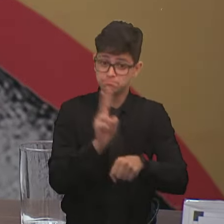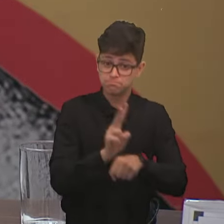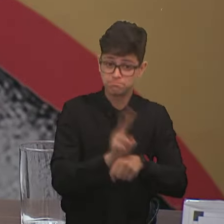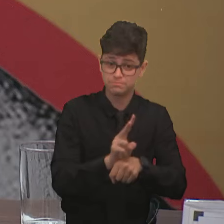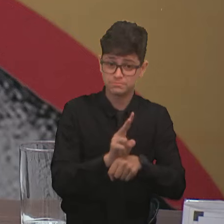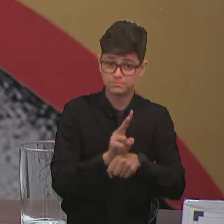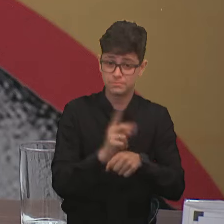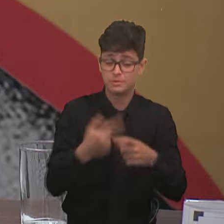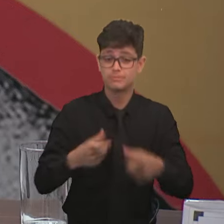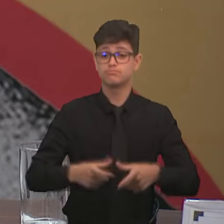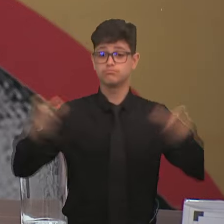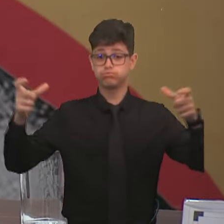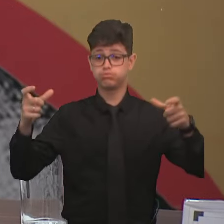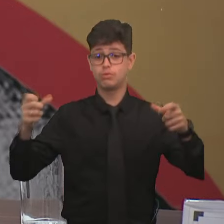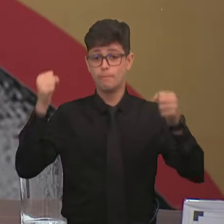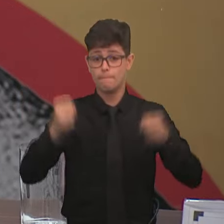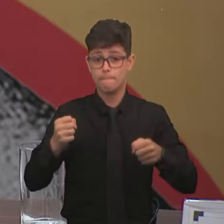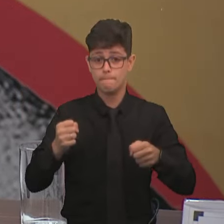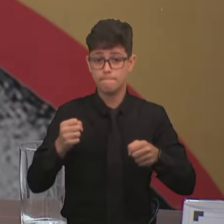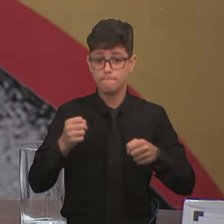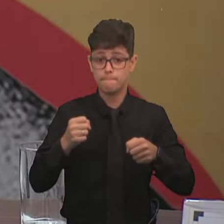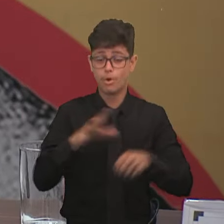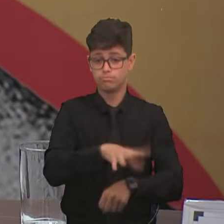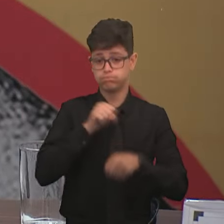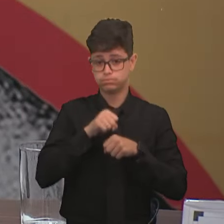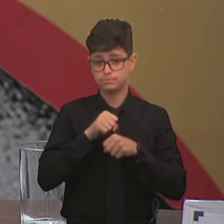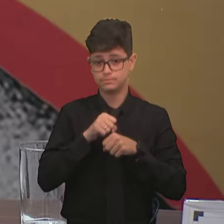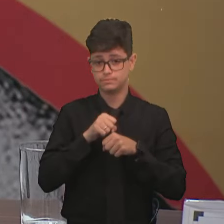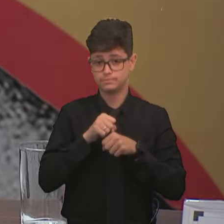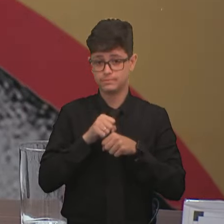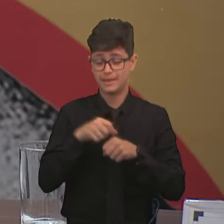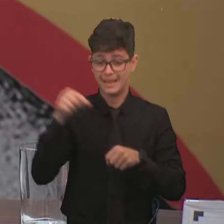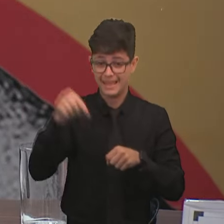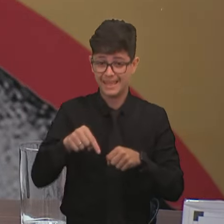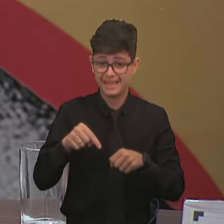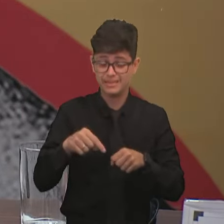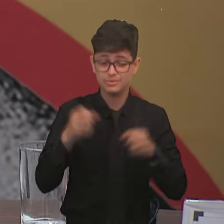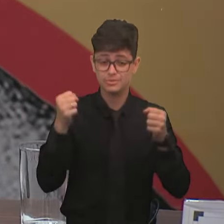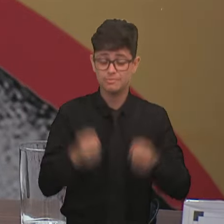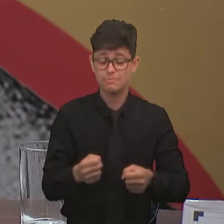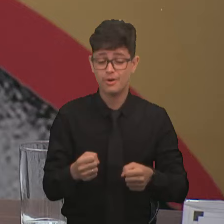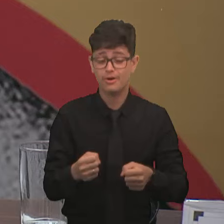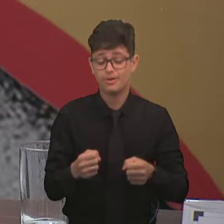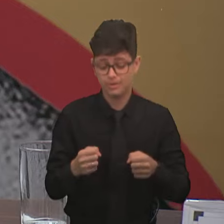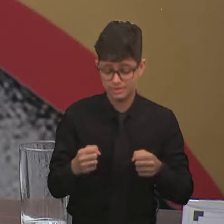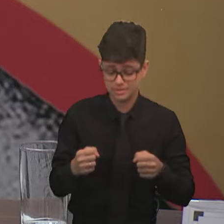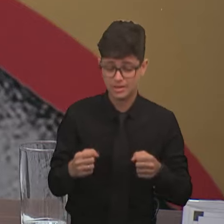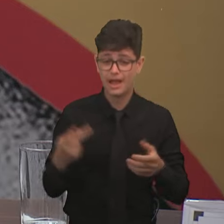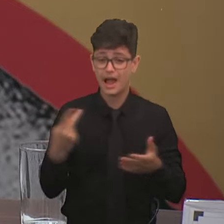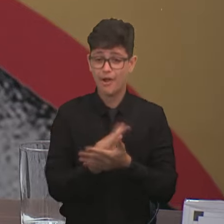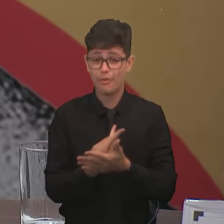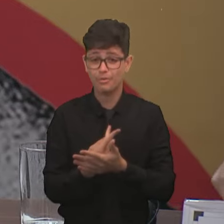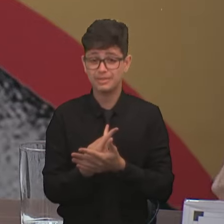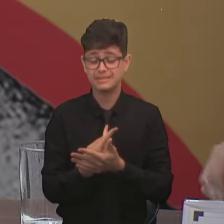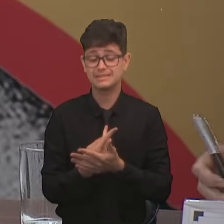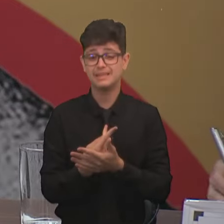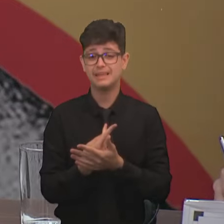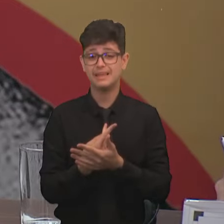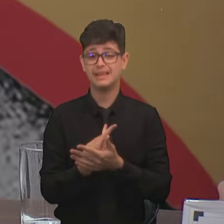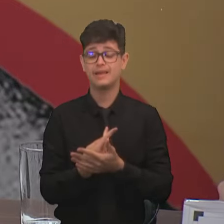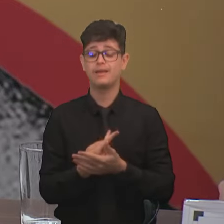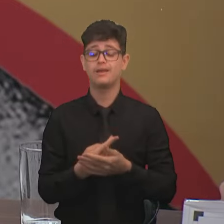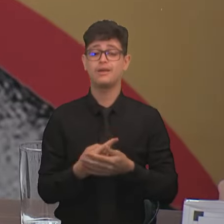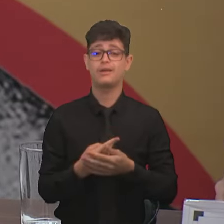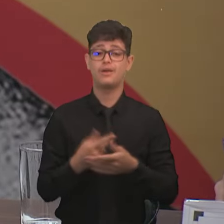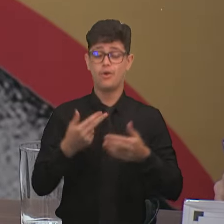datos personales para funcionar de manera eficaz. Eso crea riesgos potenciales de violaciones de privacidad y